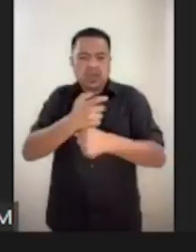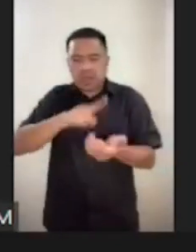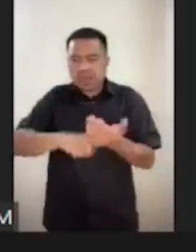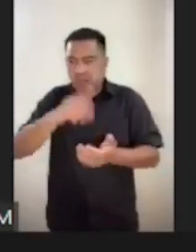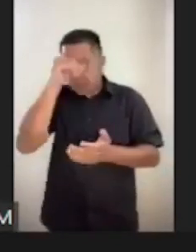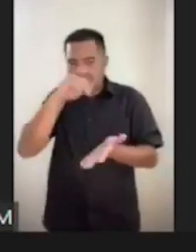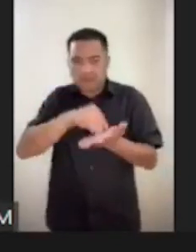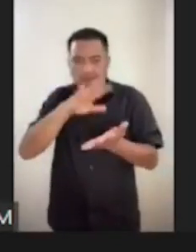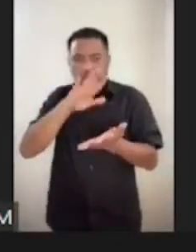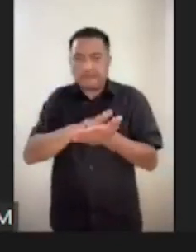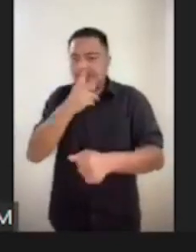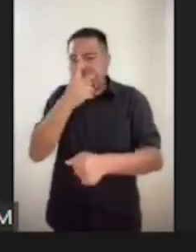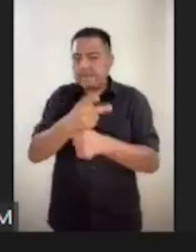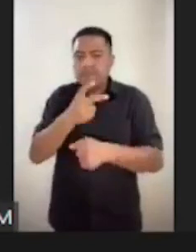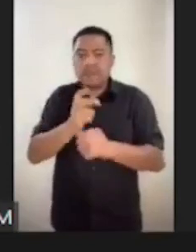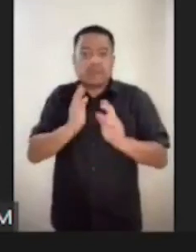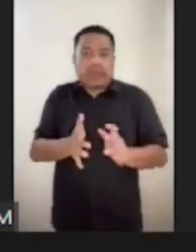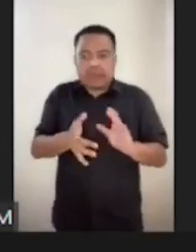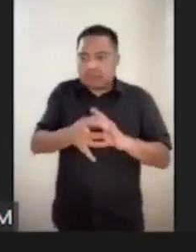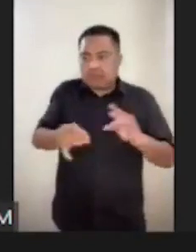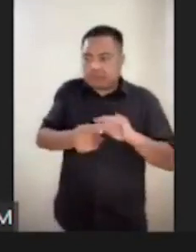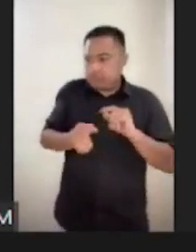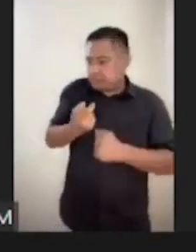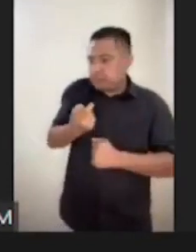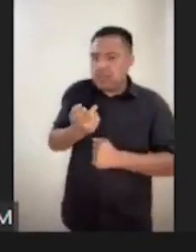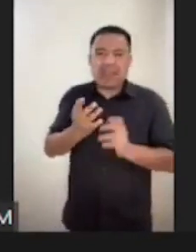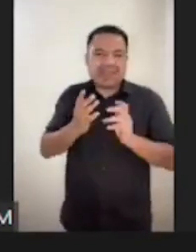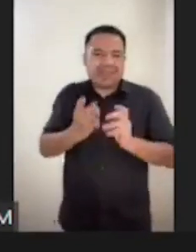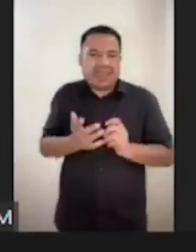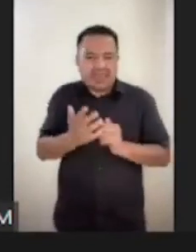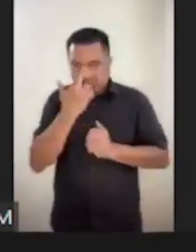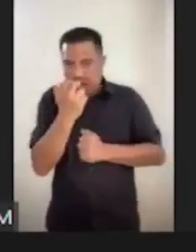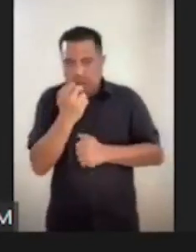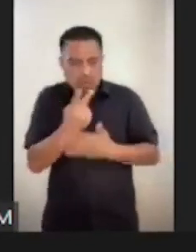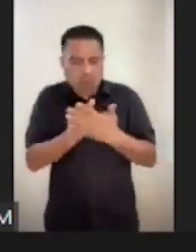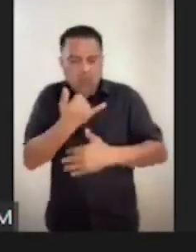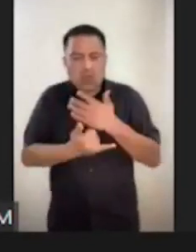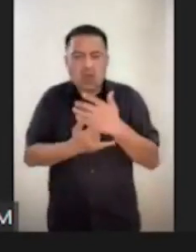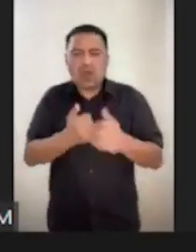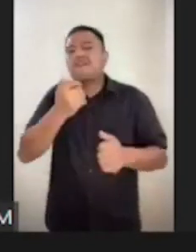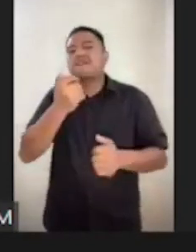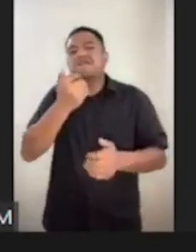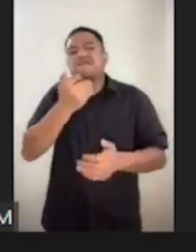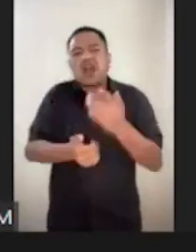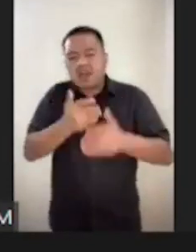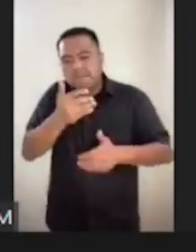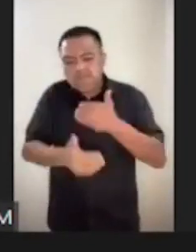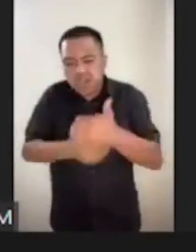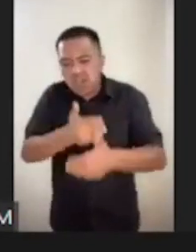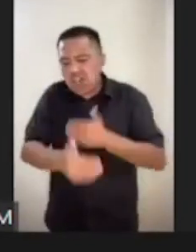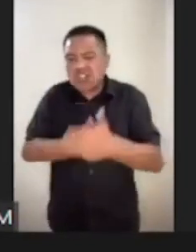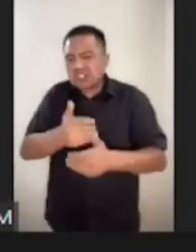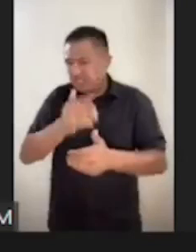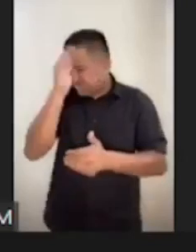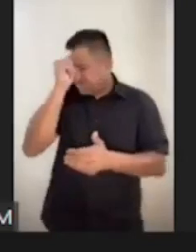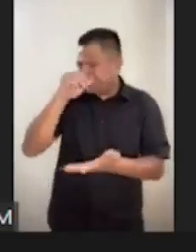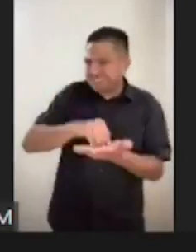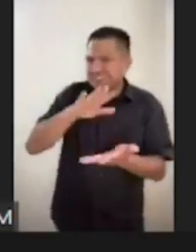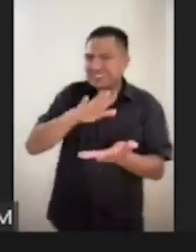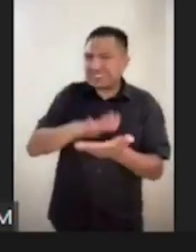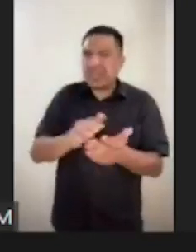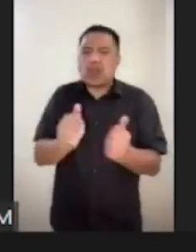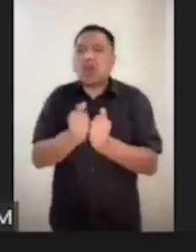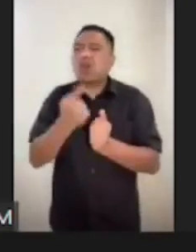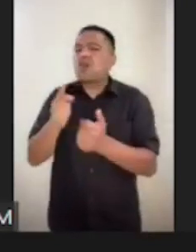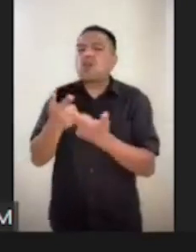acuerdo segundo. Lo anterior, porque como se razona en el proyecto, la fase procesal en que se dicta el acuerdo de medidas cautelares